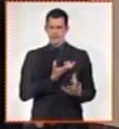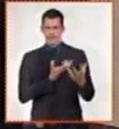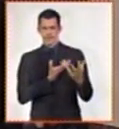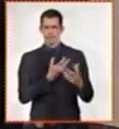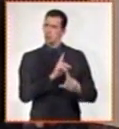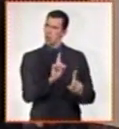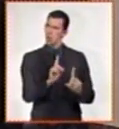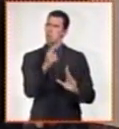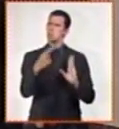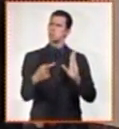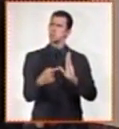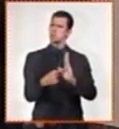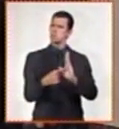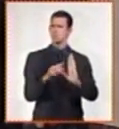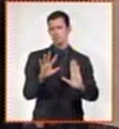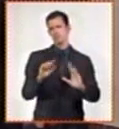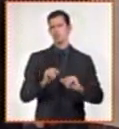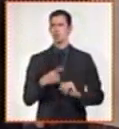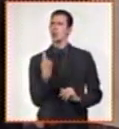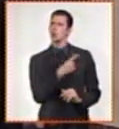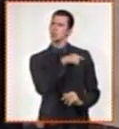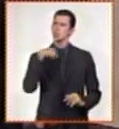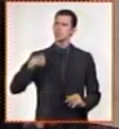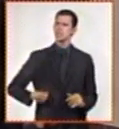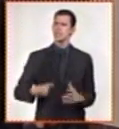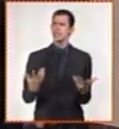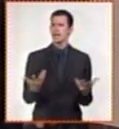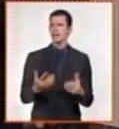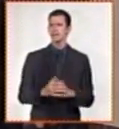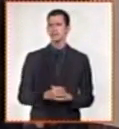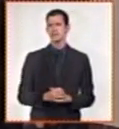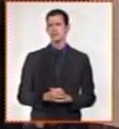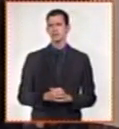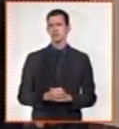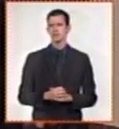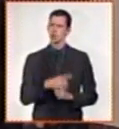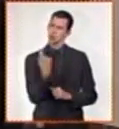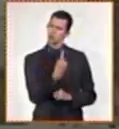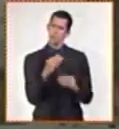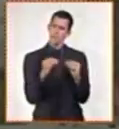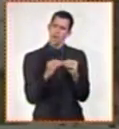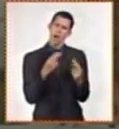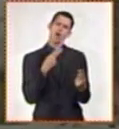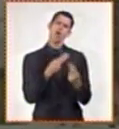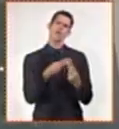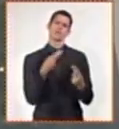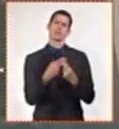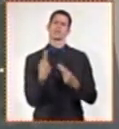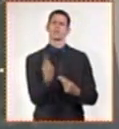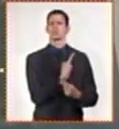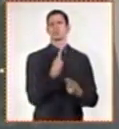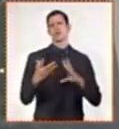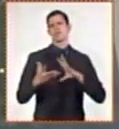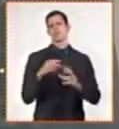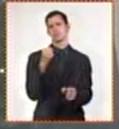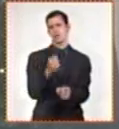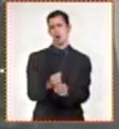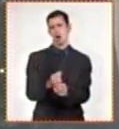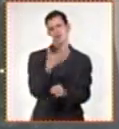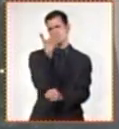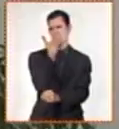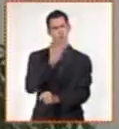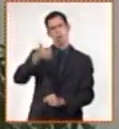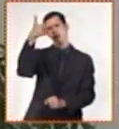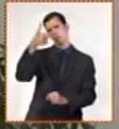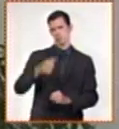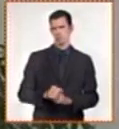propia. Durante los 70 años desde la fundación de la Nueva China, el país ha encontrado el camino correcto de desarrollo que